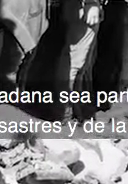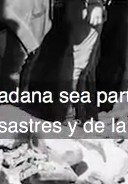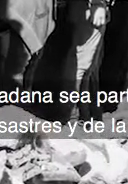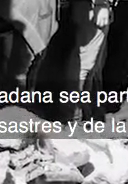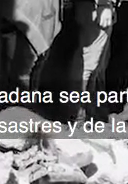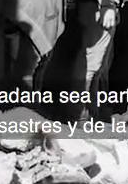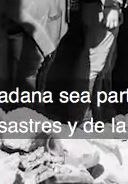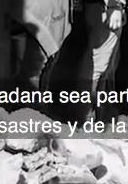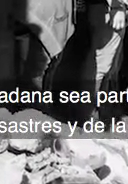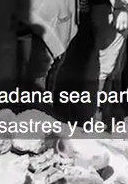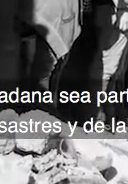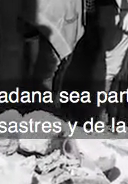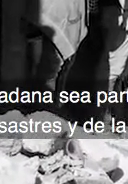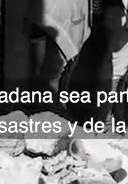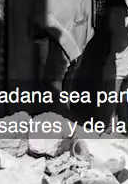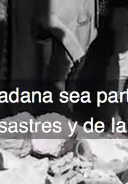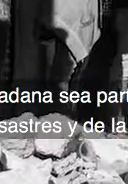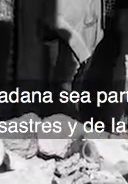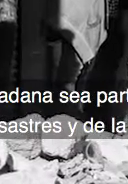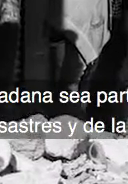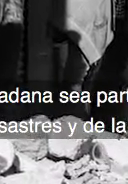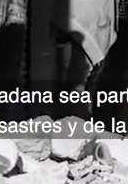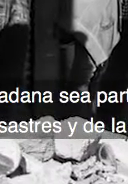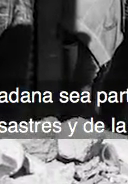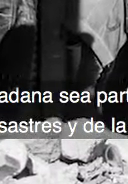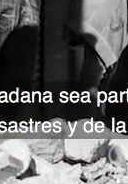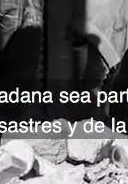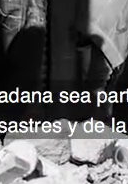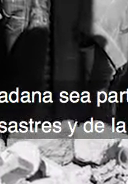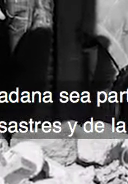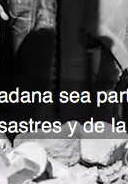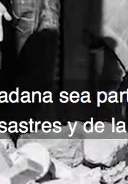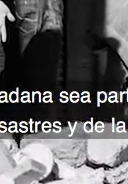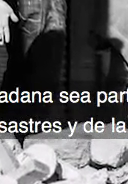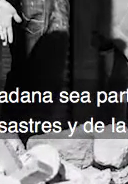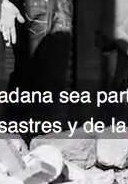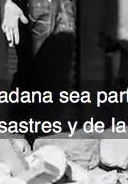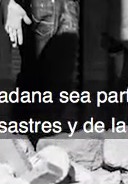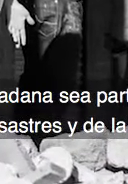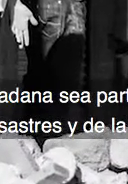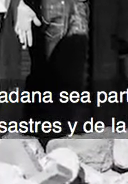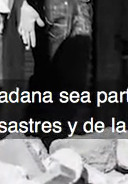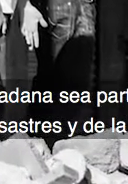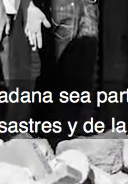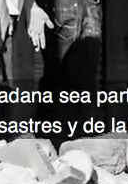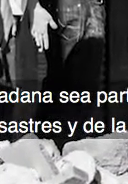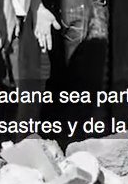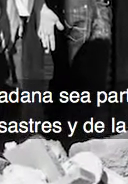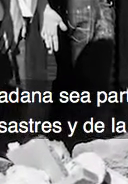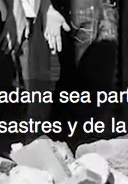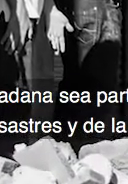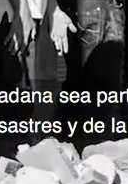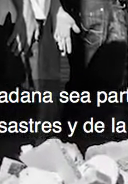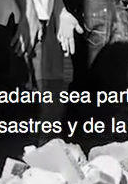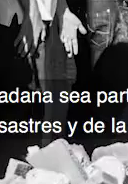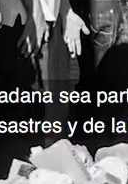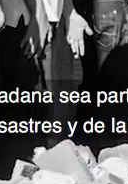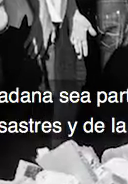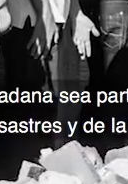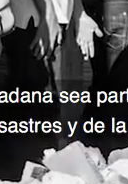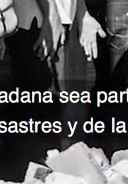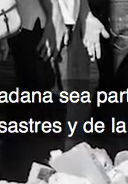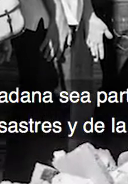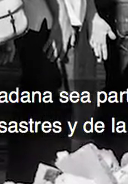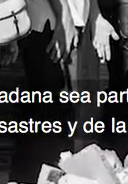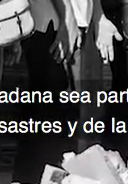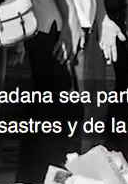participación social ciudadana sea parte de las decisiones de la atención de desastres